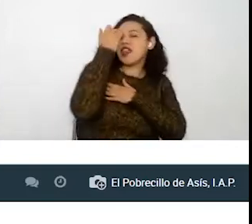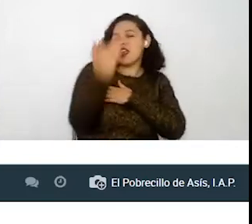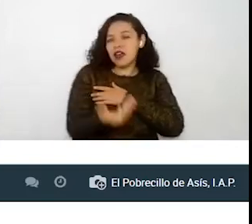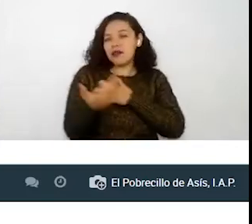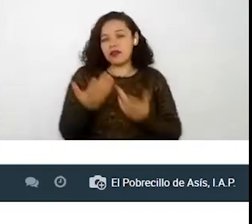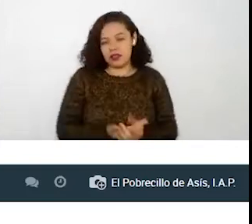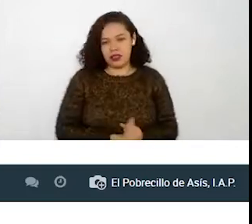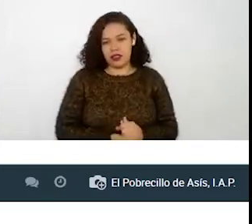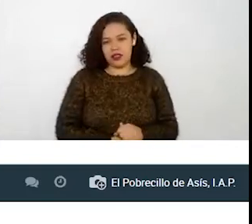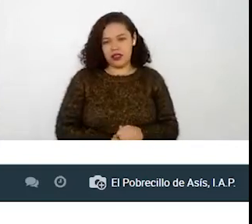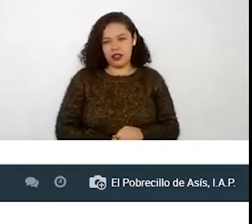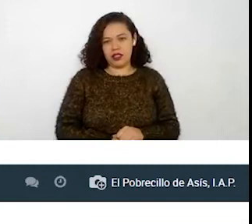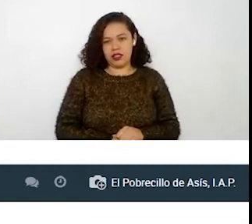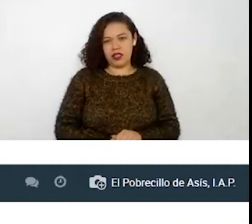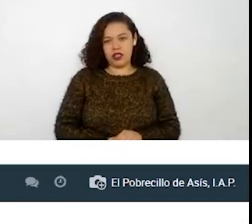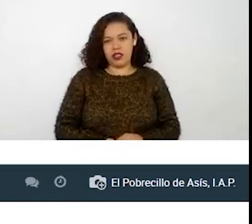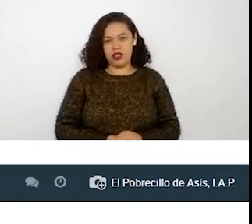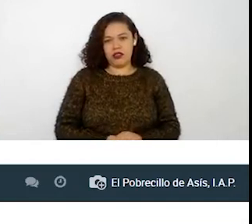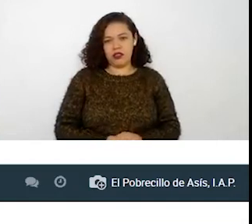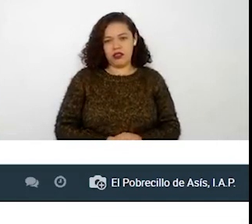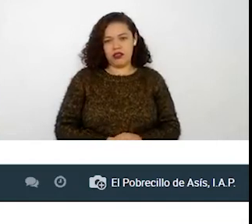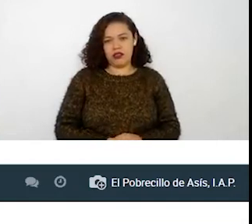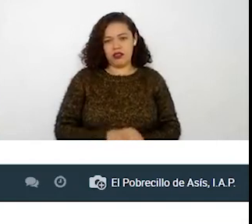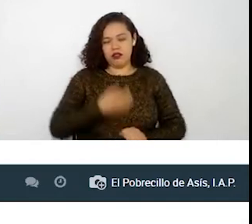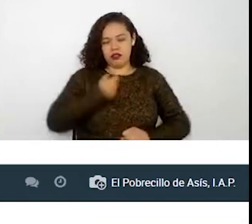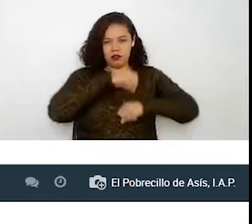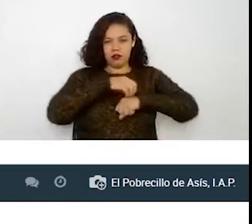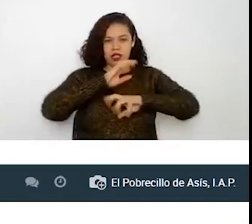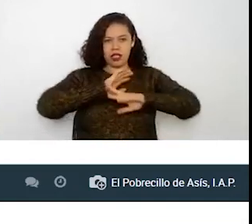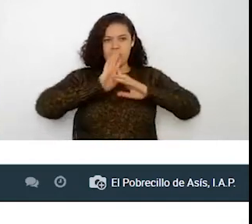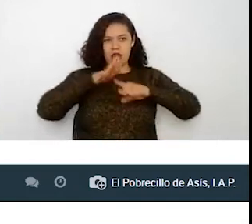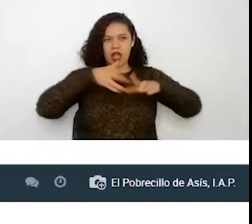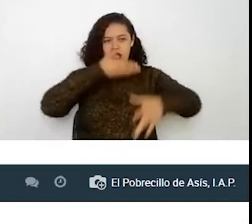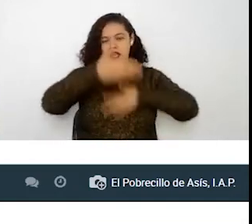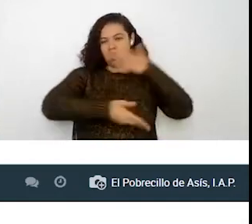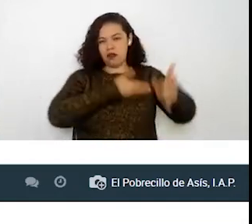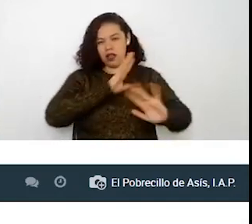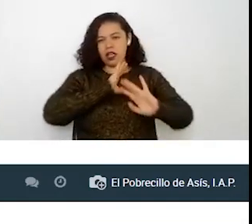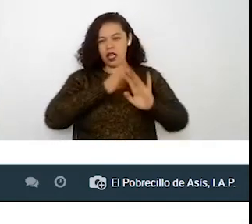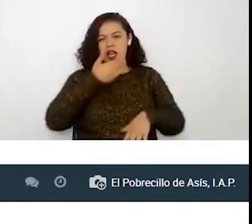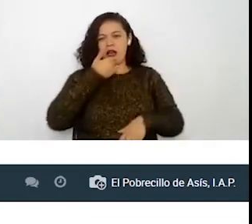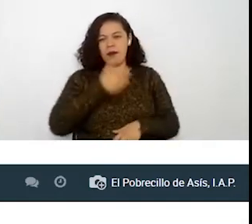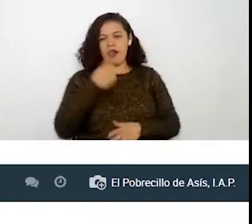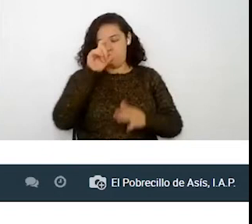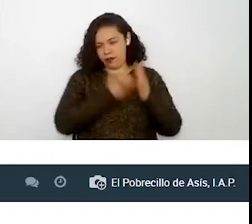ya tenemos aquí cargado nuestro nuestro servicios mensuales